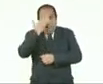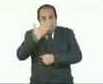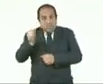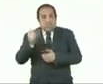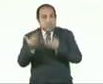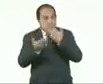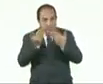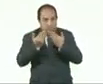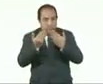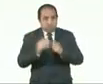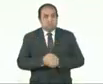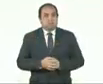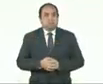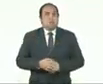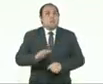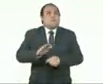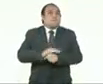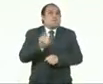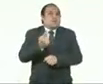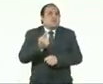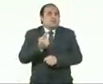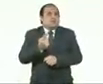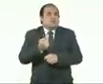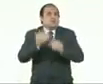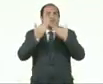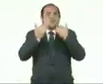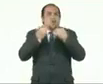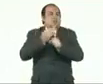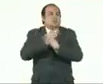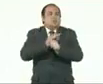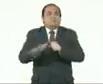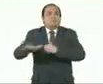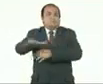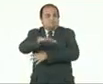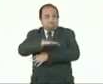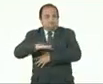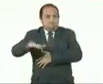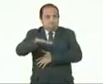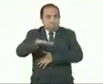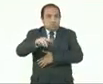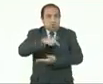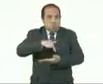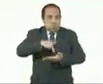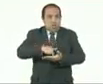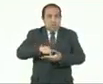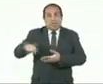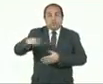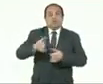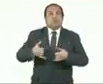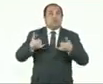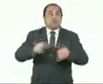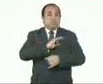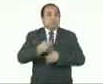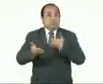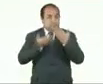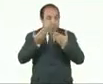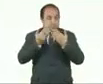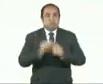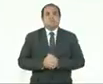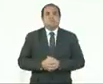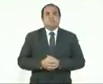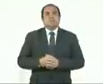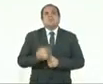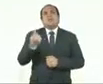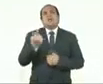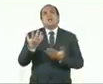para estudiar, sino porque no hay suficientes espacios para que los jóvenes puedan estudiar. ¿Y qué tenemos que